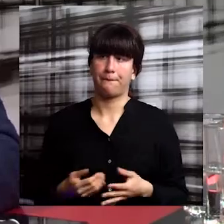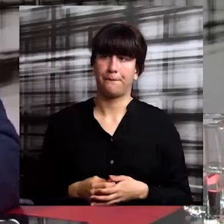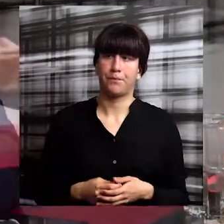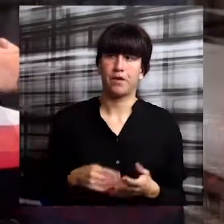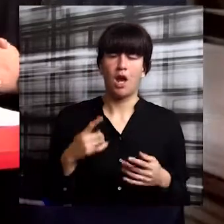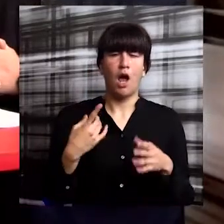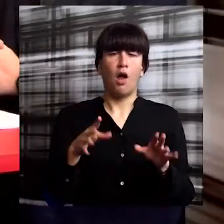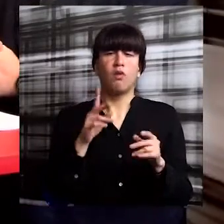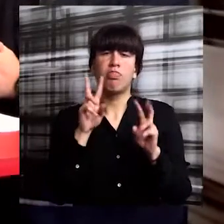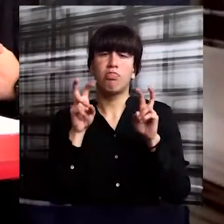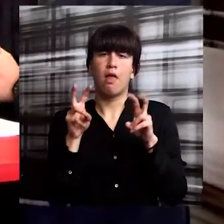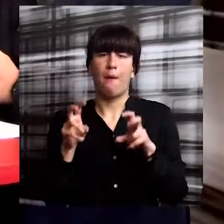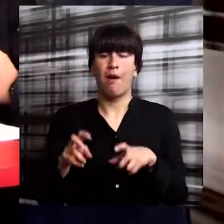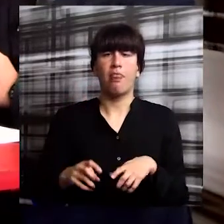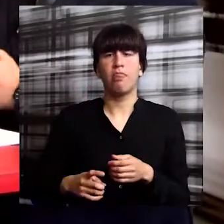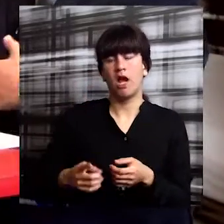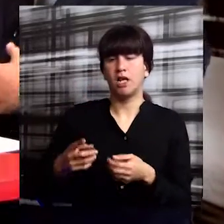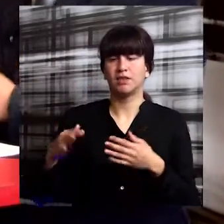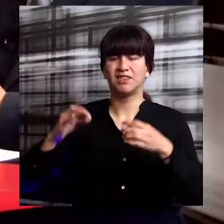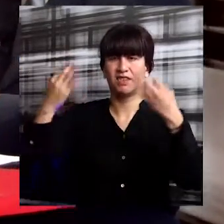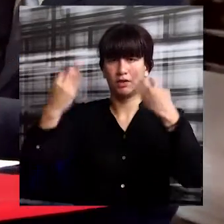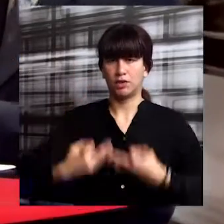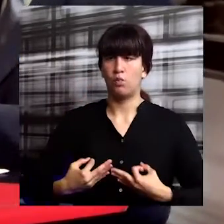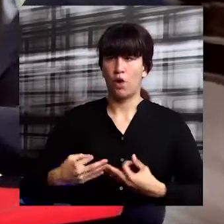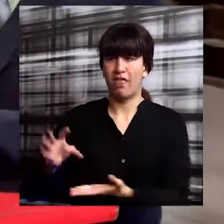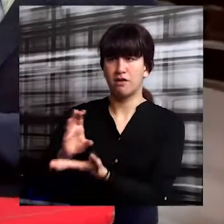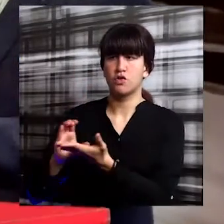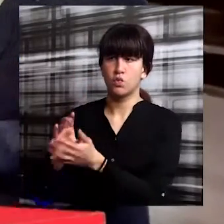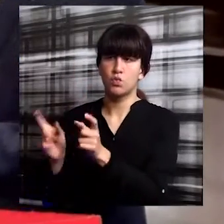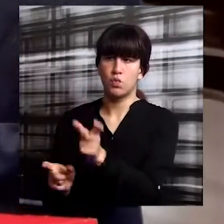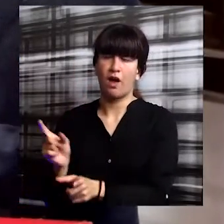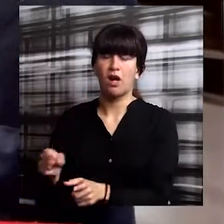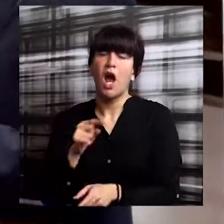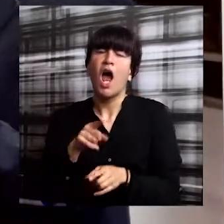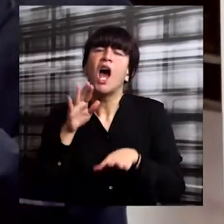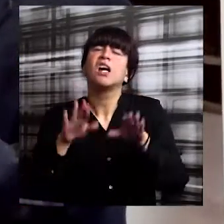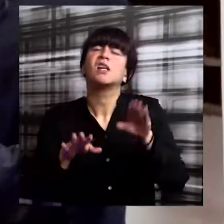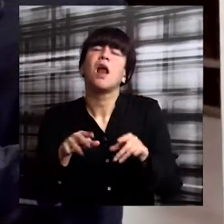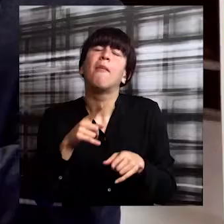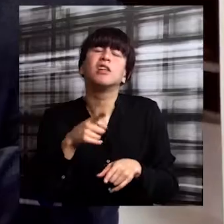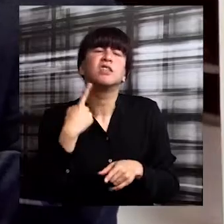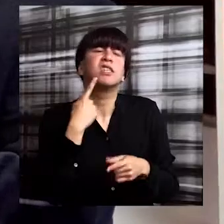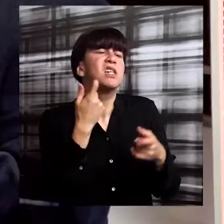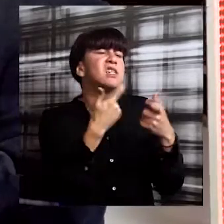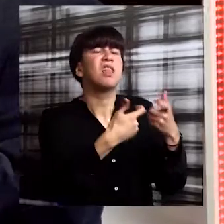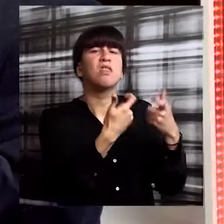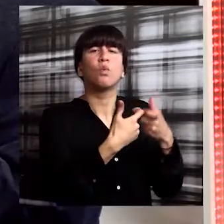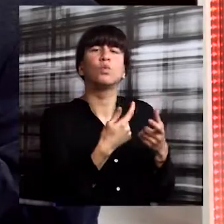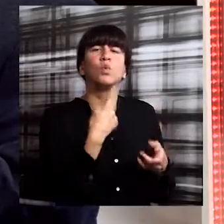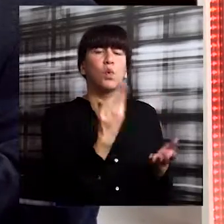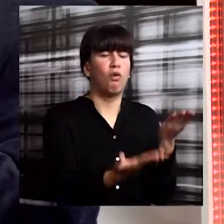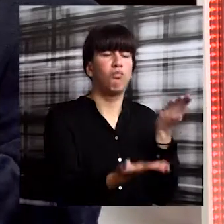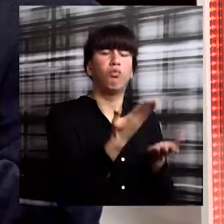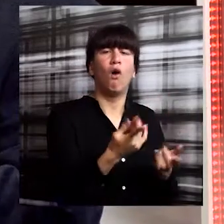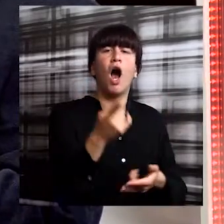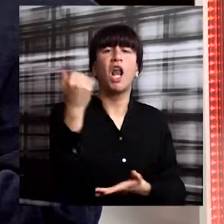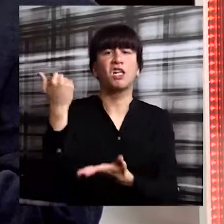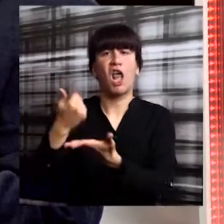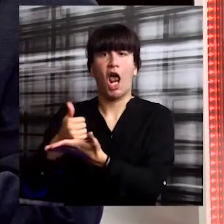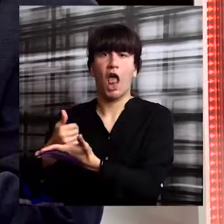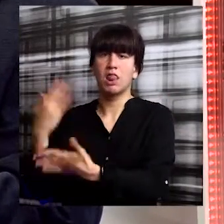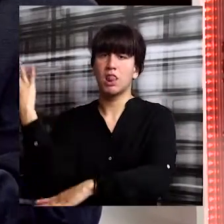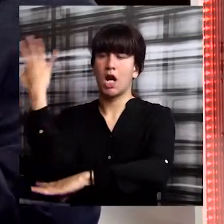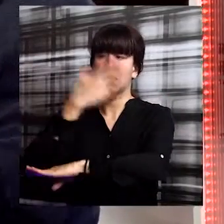tema de región de seguridad ciudadana, porque así se planteó, ¿qué le pareció esta discusión que hubo entre el alcalde